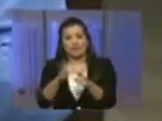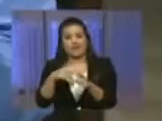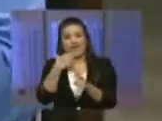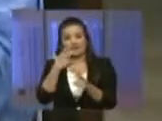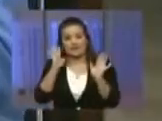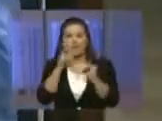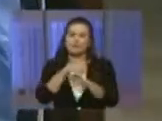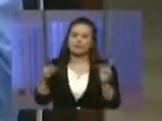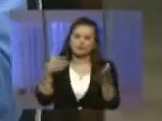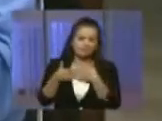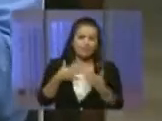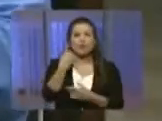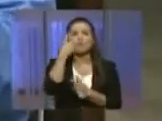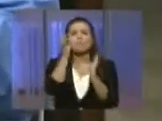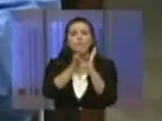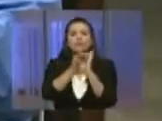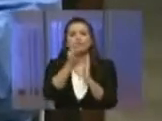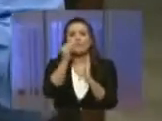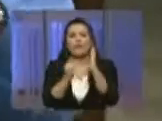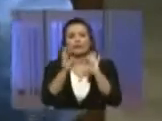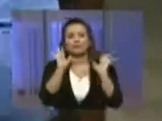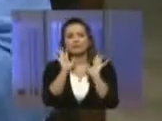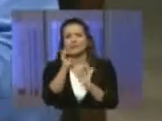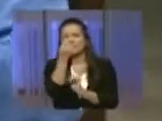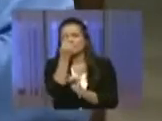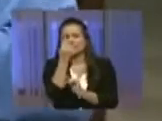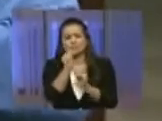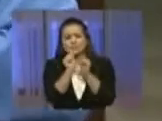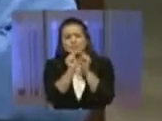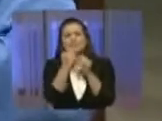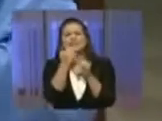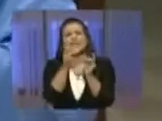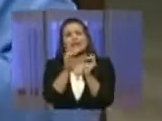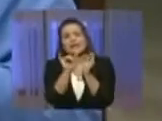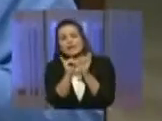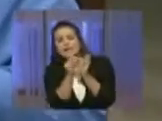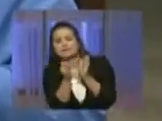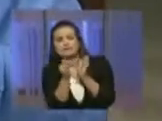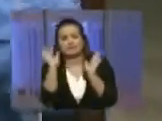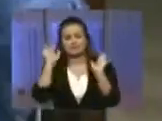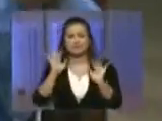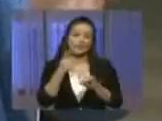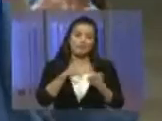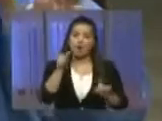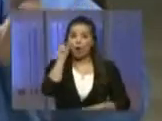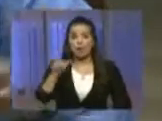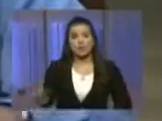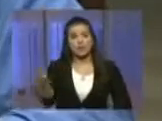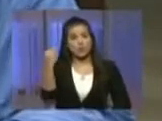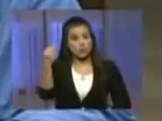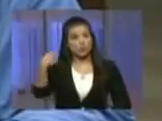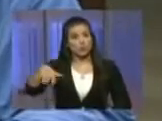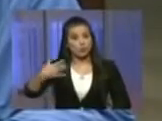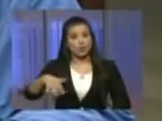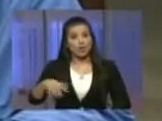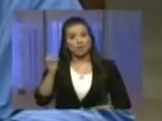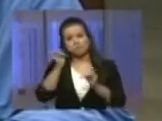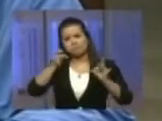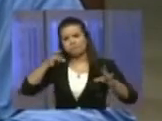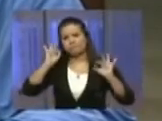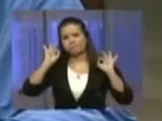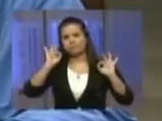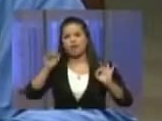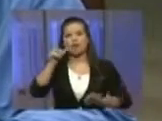mundo por un punto Mira por por una rayita Pero qué calidad este muchacho tiene todo el futuro abierto para el mundo